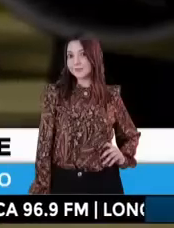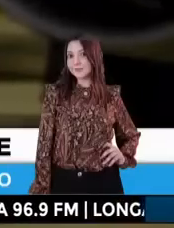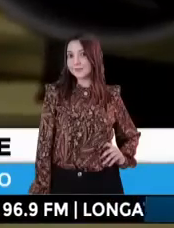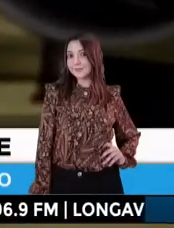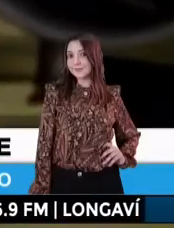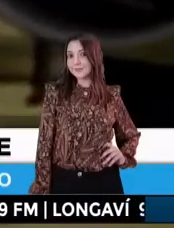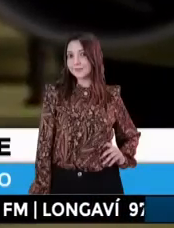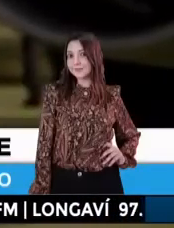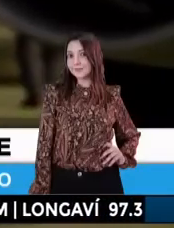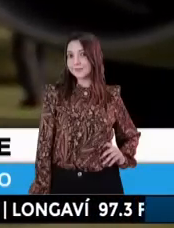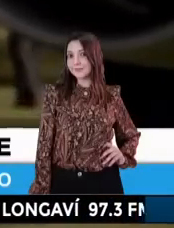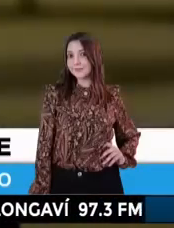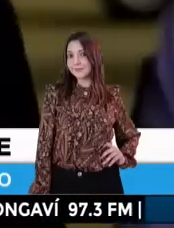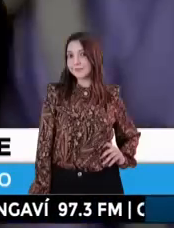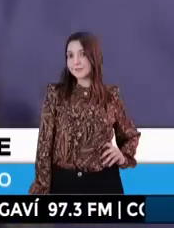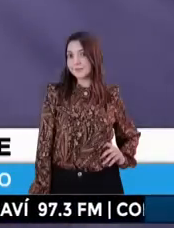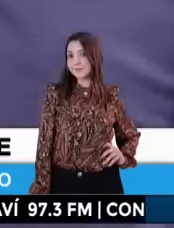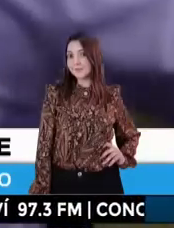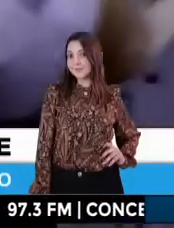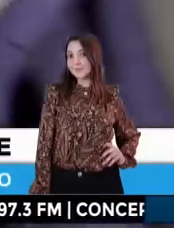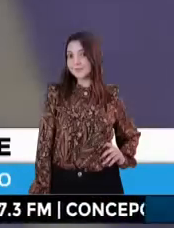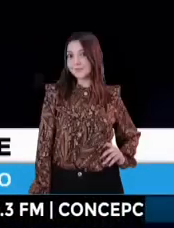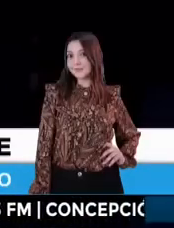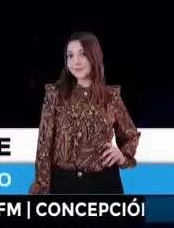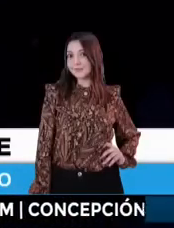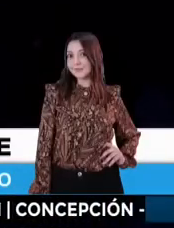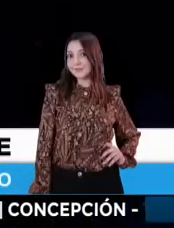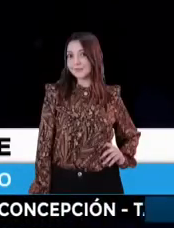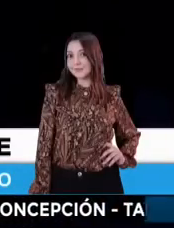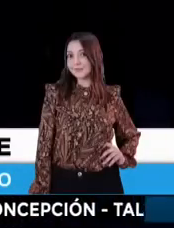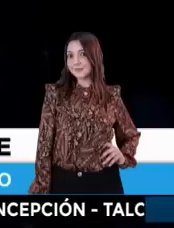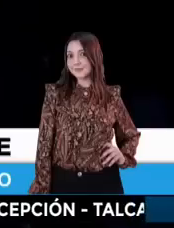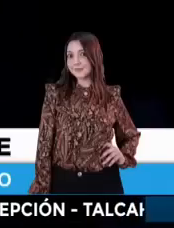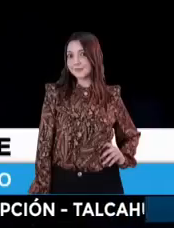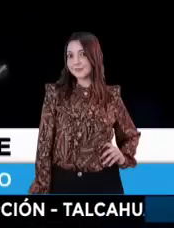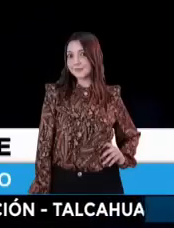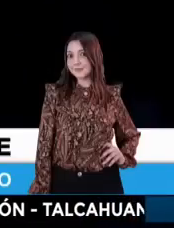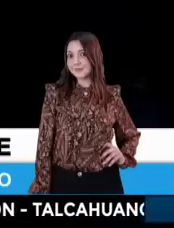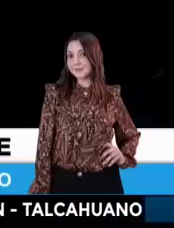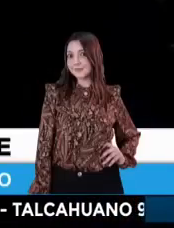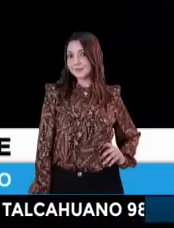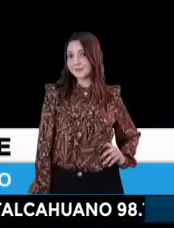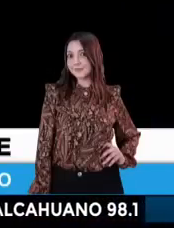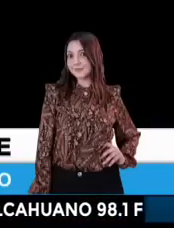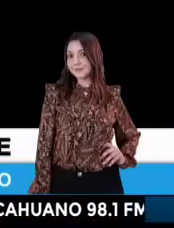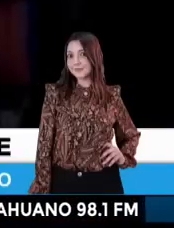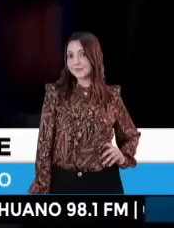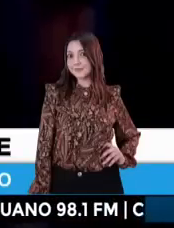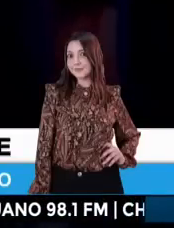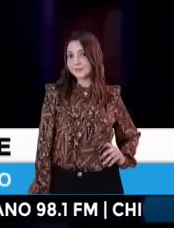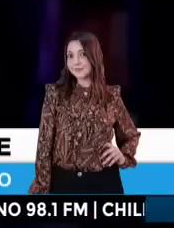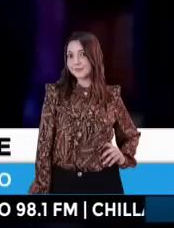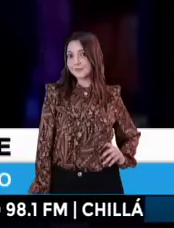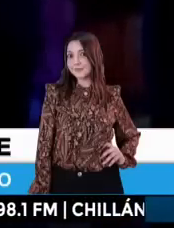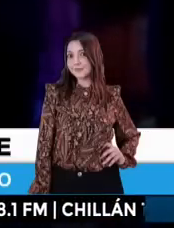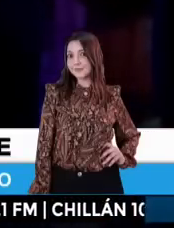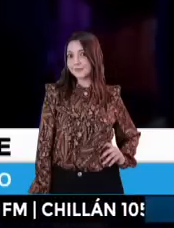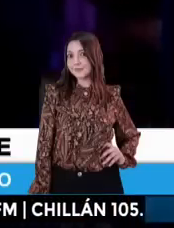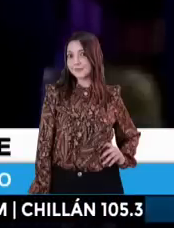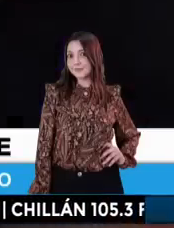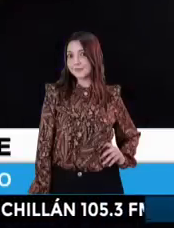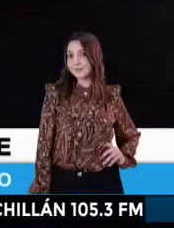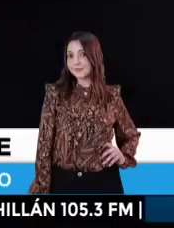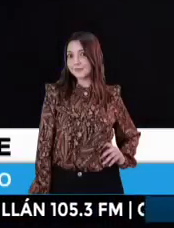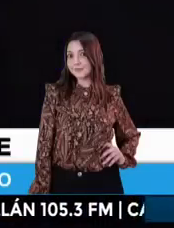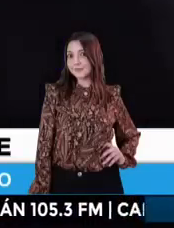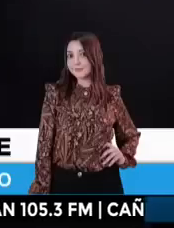el senador del Partido Republicano Rojo Edwards, miembro de la Comisión de Relaciones Exteriores de la Cámara Alta, y también el diputado de la UDI, Cristian